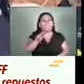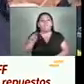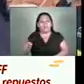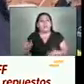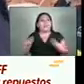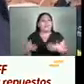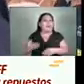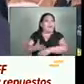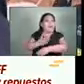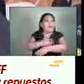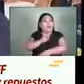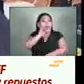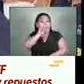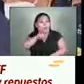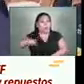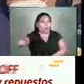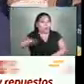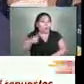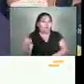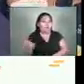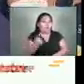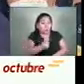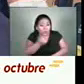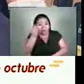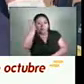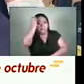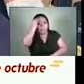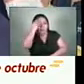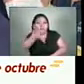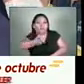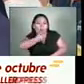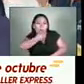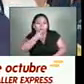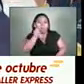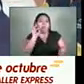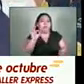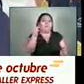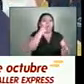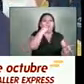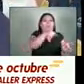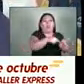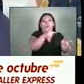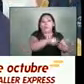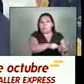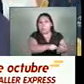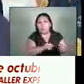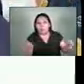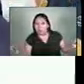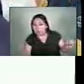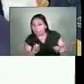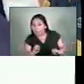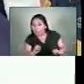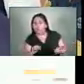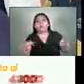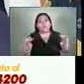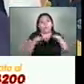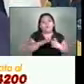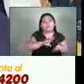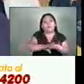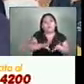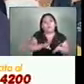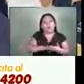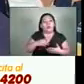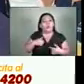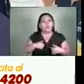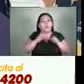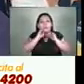se ha mencionado, el llamado es a la población a denunciar aquellos casos en los cuales no se estén cumpliendo con estos precios regulados. Debo